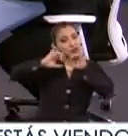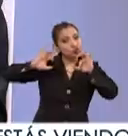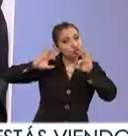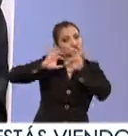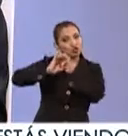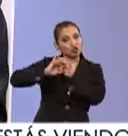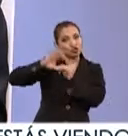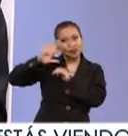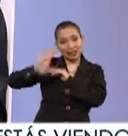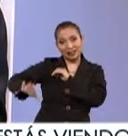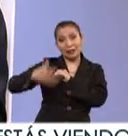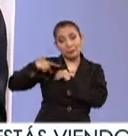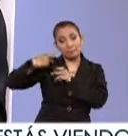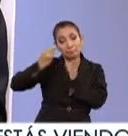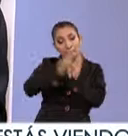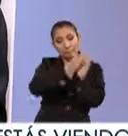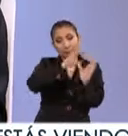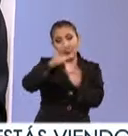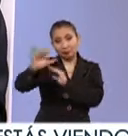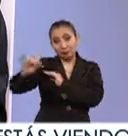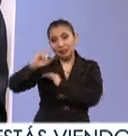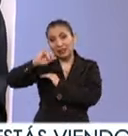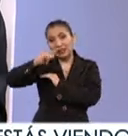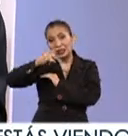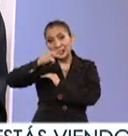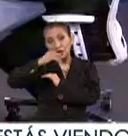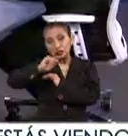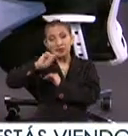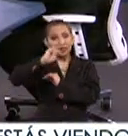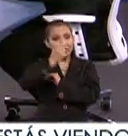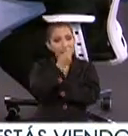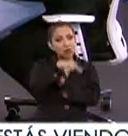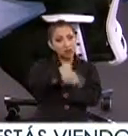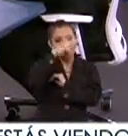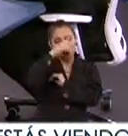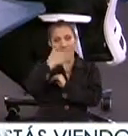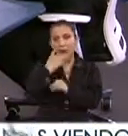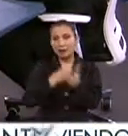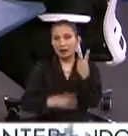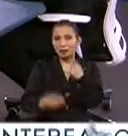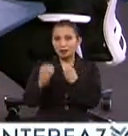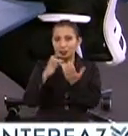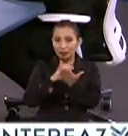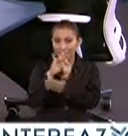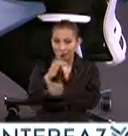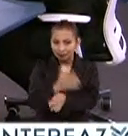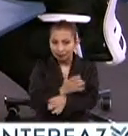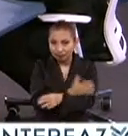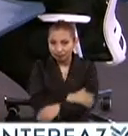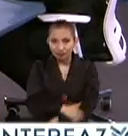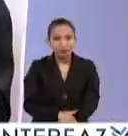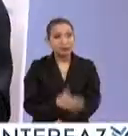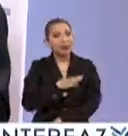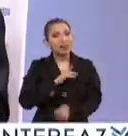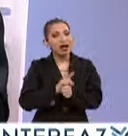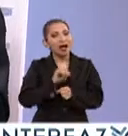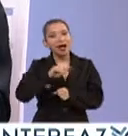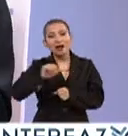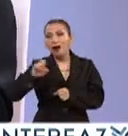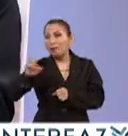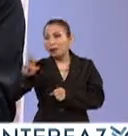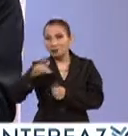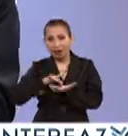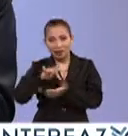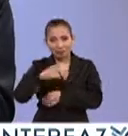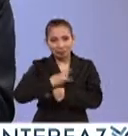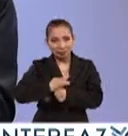instituciones pues que preparan a los ingenieros y a los técnicos de nuestro país. Bienvenido, muchísimas gracias por estar con nosotros. Buen día, Ana Cristina, Omar,